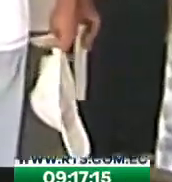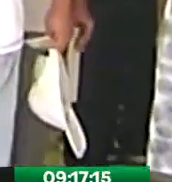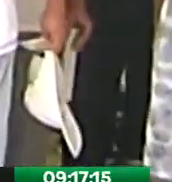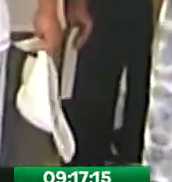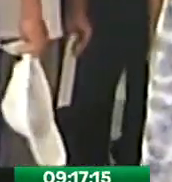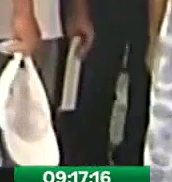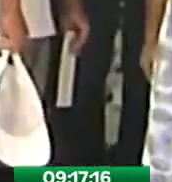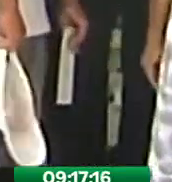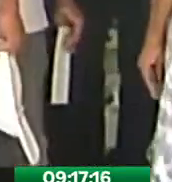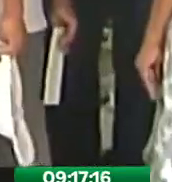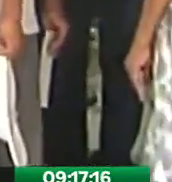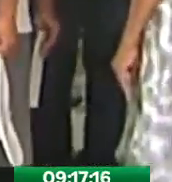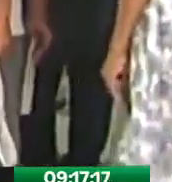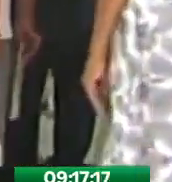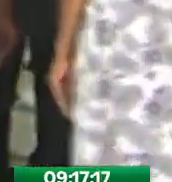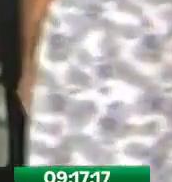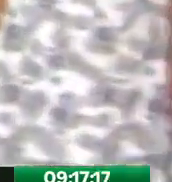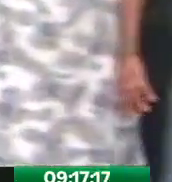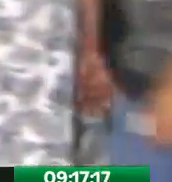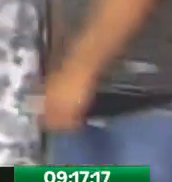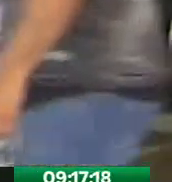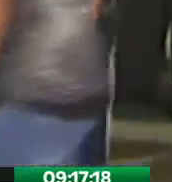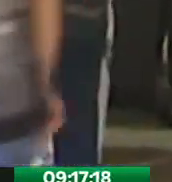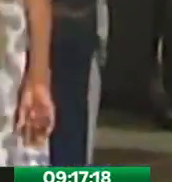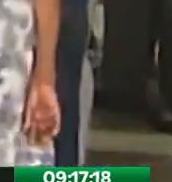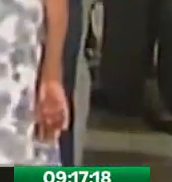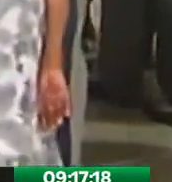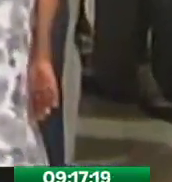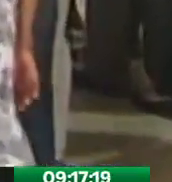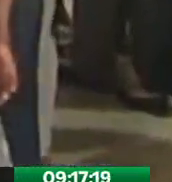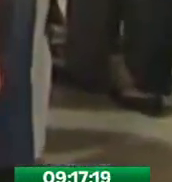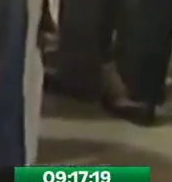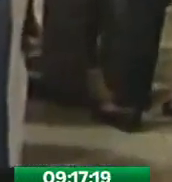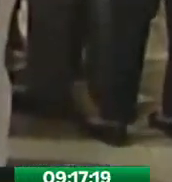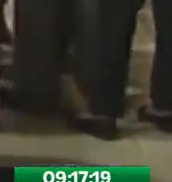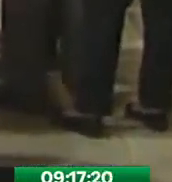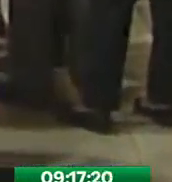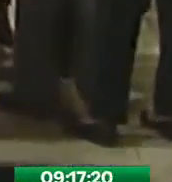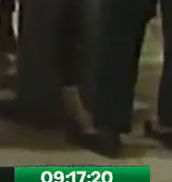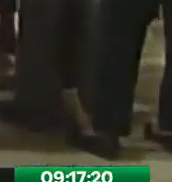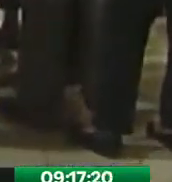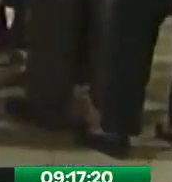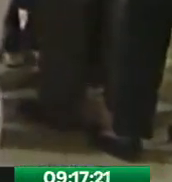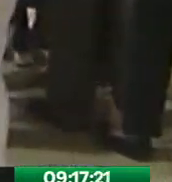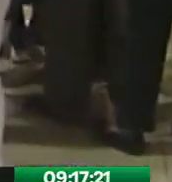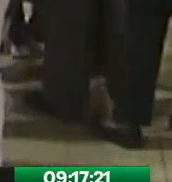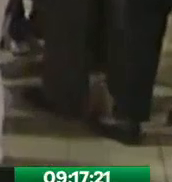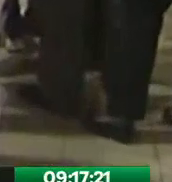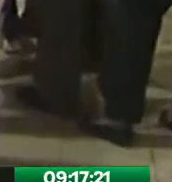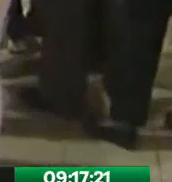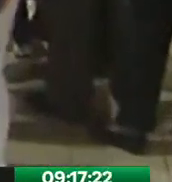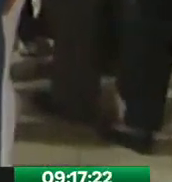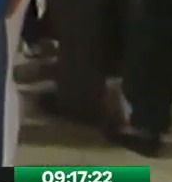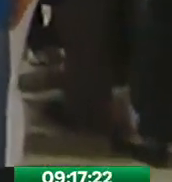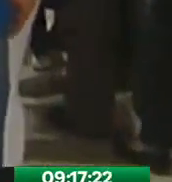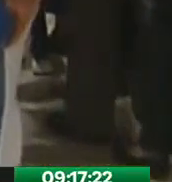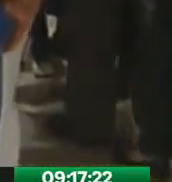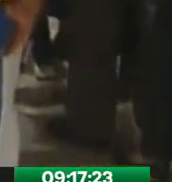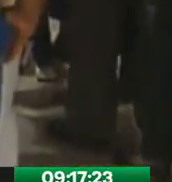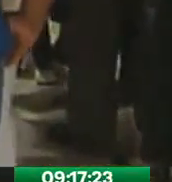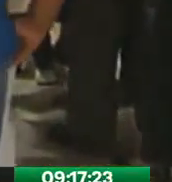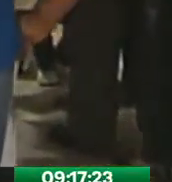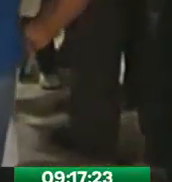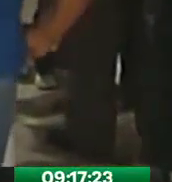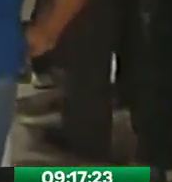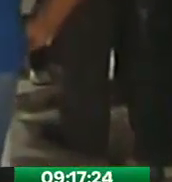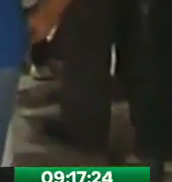mañana y el pago se realiza con total normalidad. No ha habido inconvenientes. Personas que tienen aquí 15, 20 minutos haciendo las columnas, que de